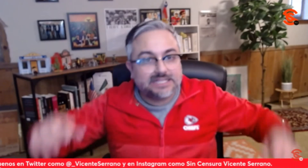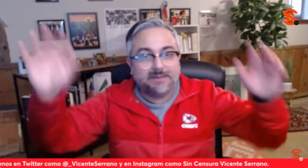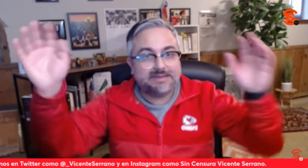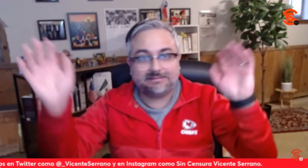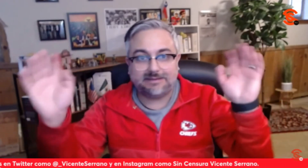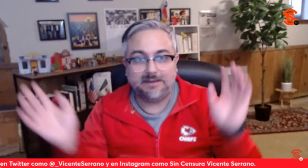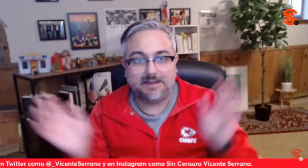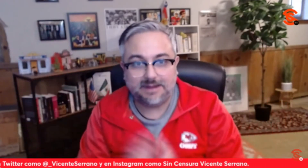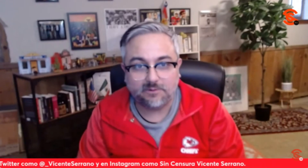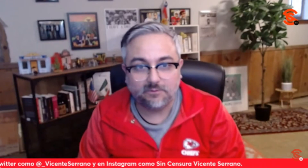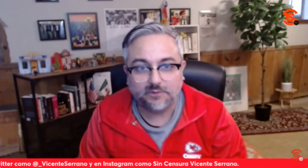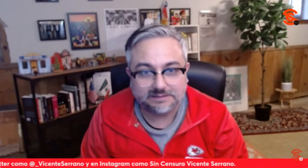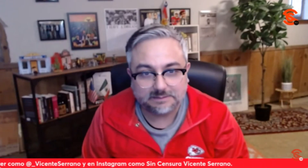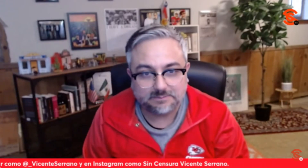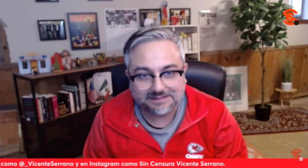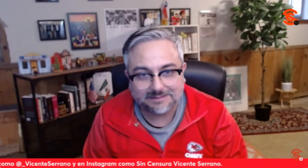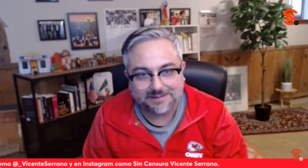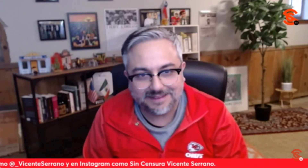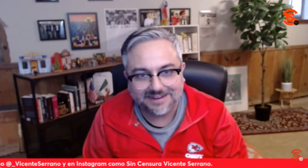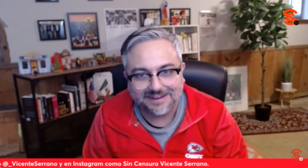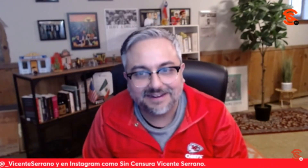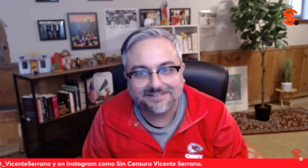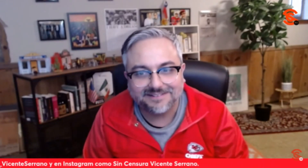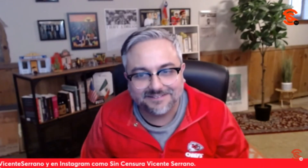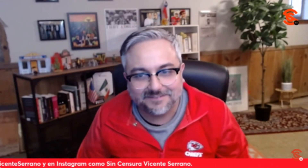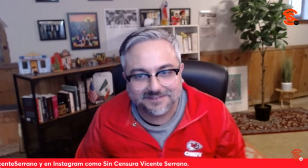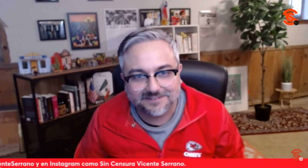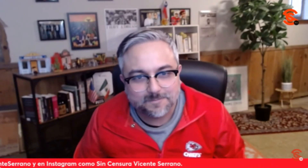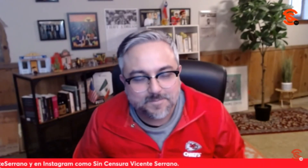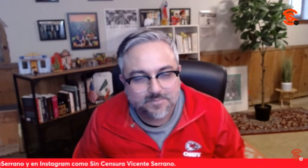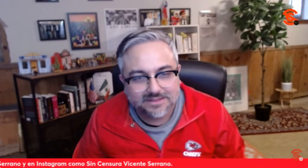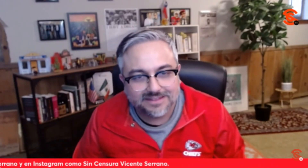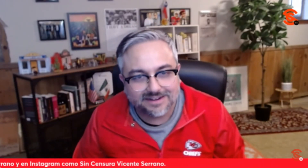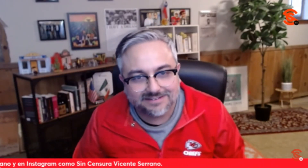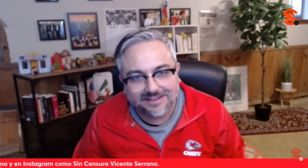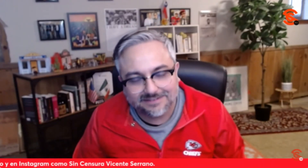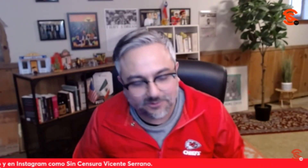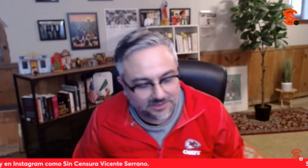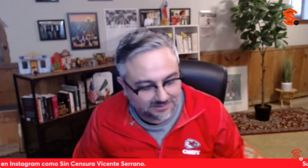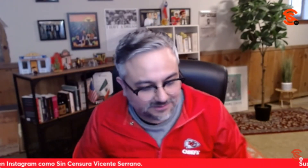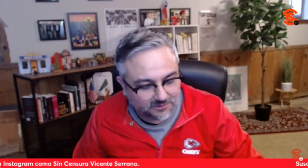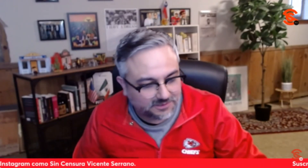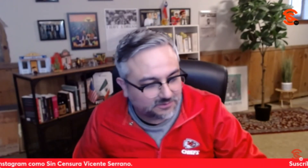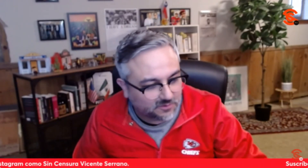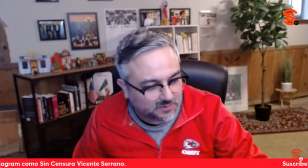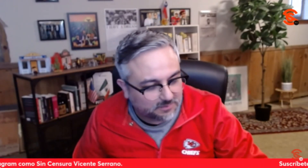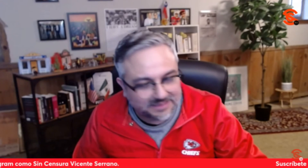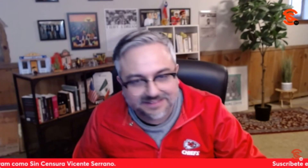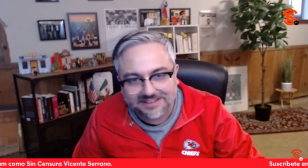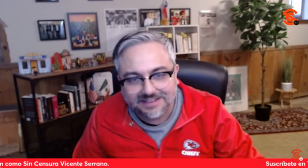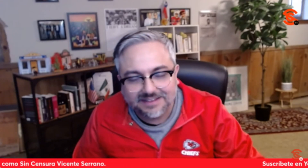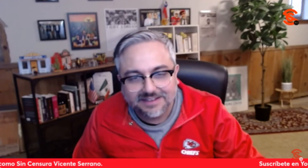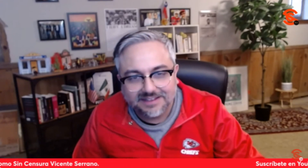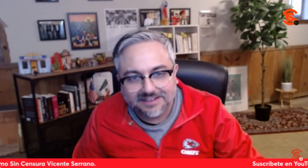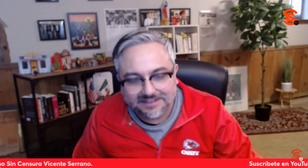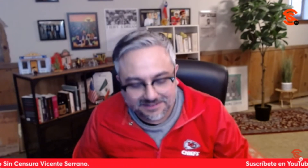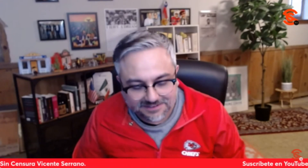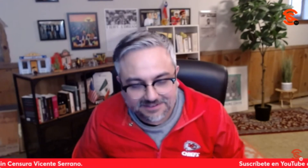la quinta vez que va a la conferencia de prensa mañanera? Entonces, de risa, señoras y señores,